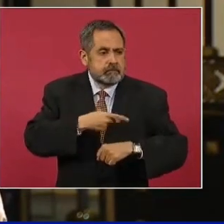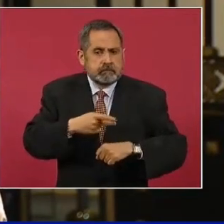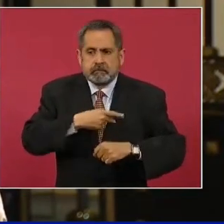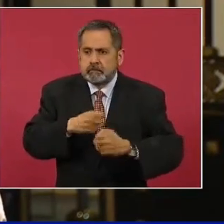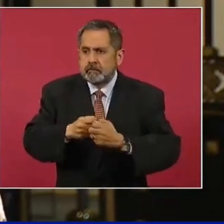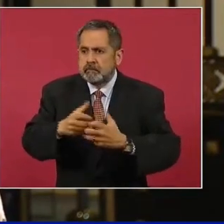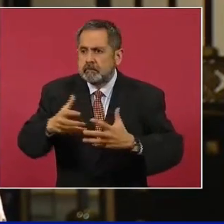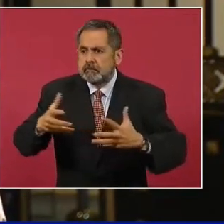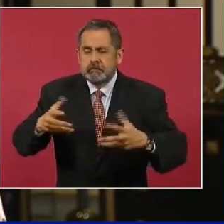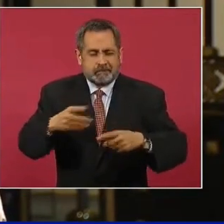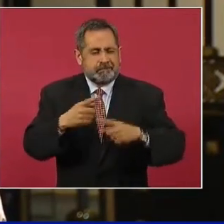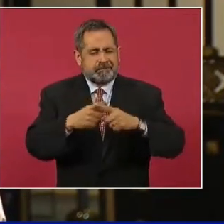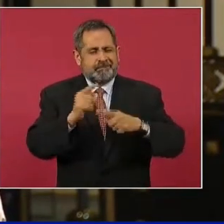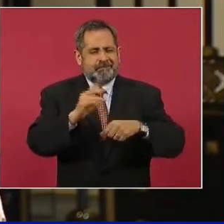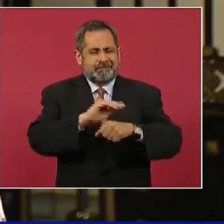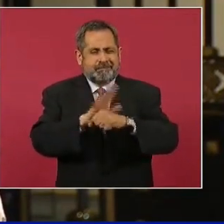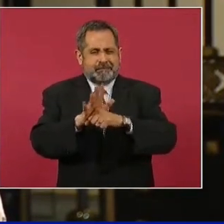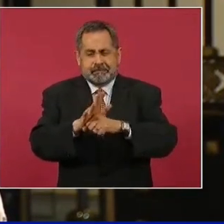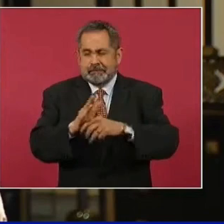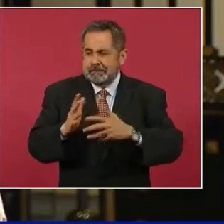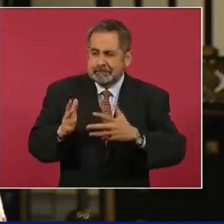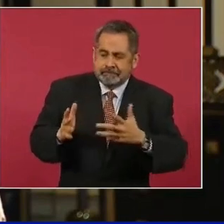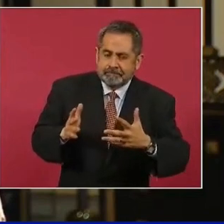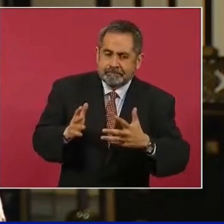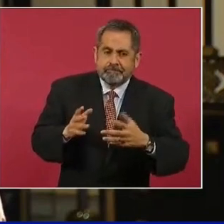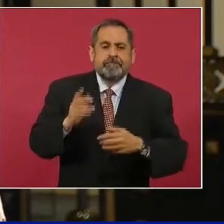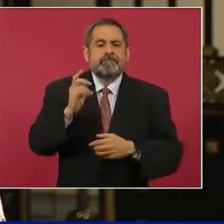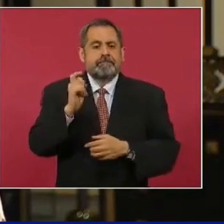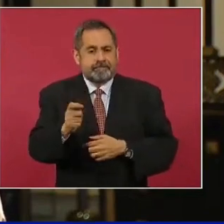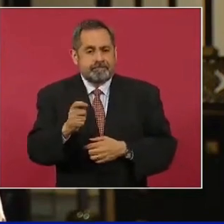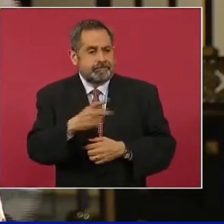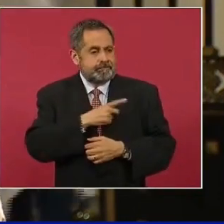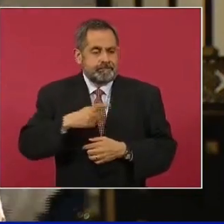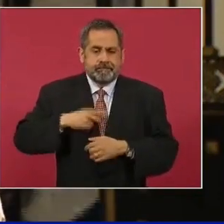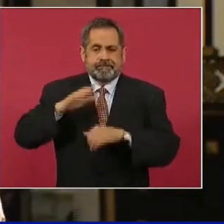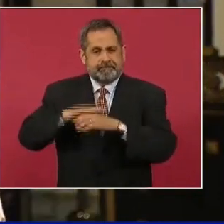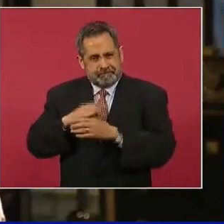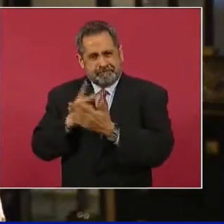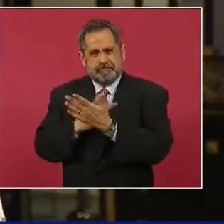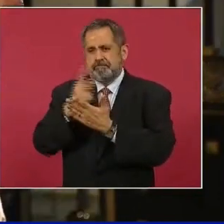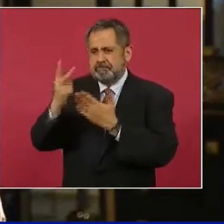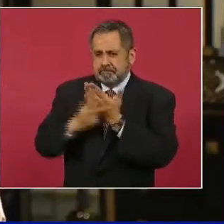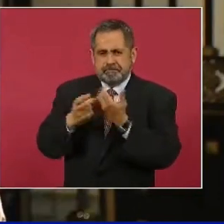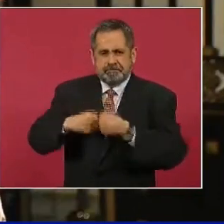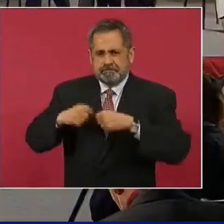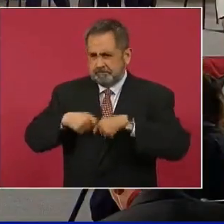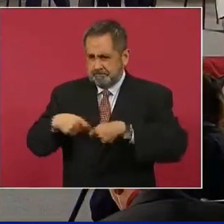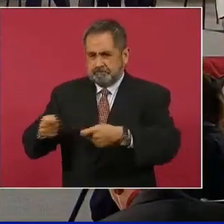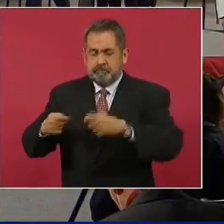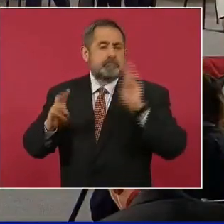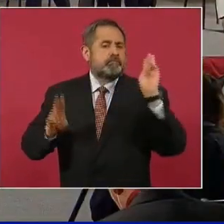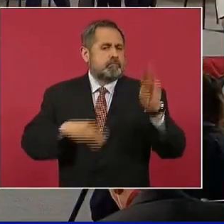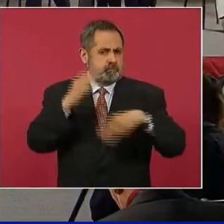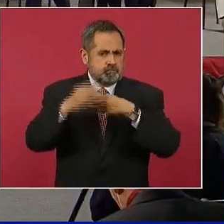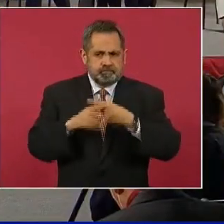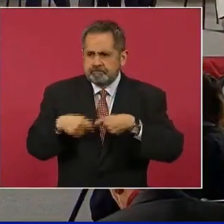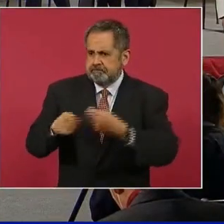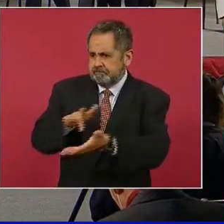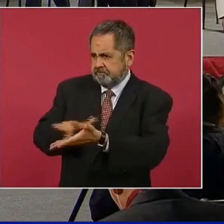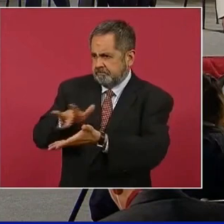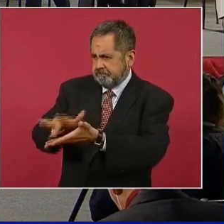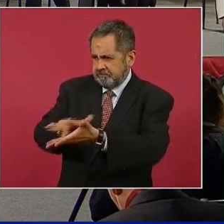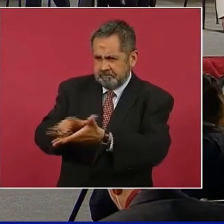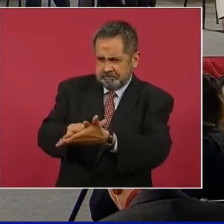que ha dejado la pandemia son incrementar los programas sociales en todo el mundo. En consecuencia,